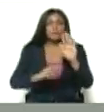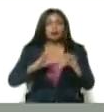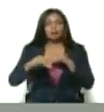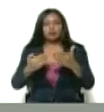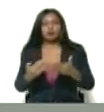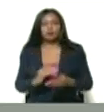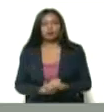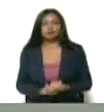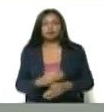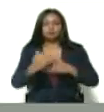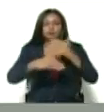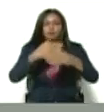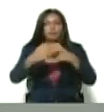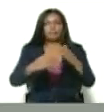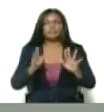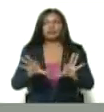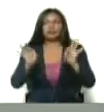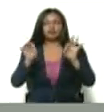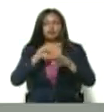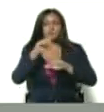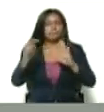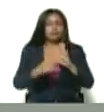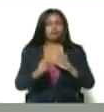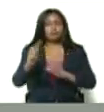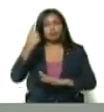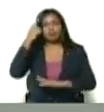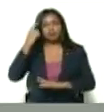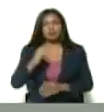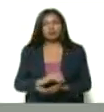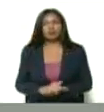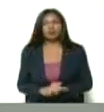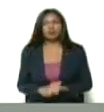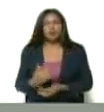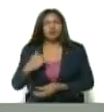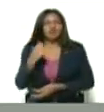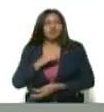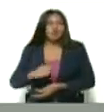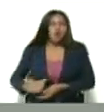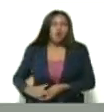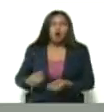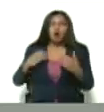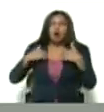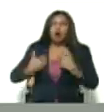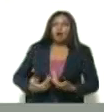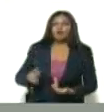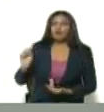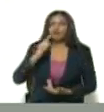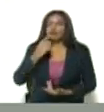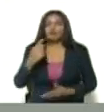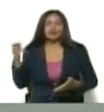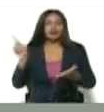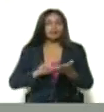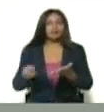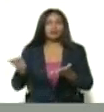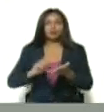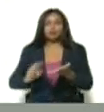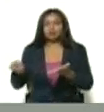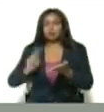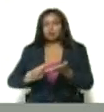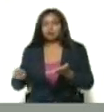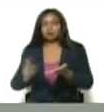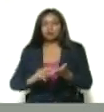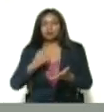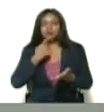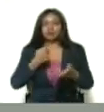vienen implementando con mucho éxito desde el primer día, no aflojar, no bajar la guardia. Usted nos lo ha dicho varias veces, lo dijo ayer, lo ha dicho cada vez que